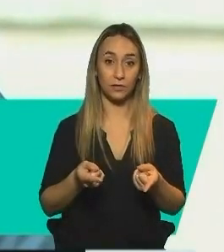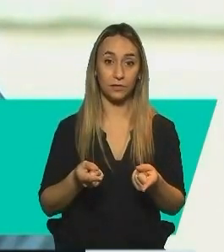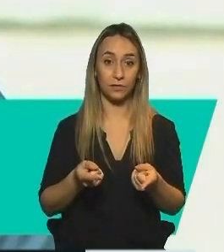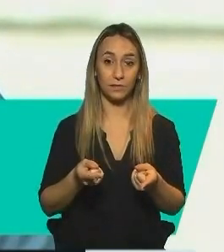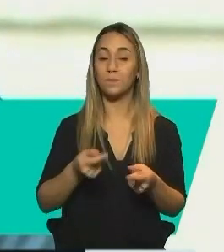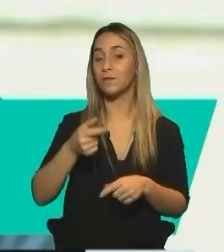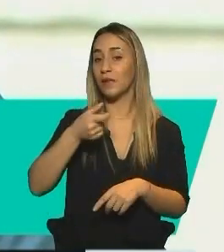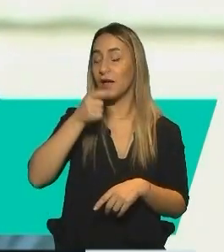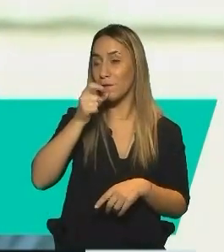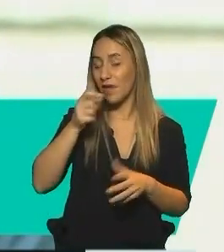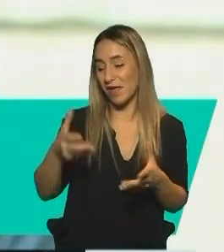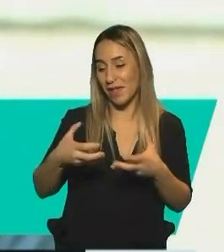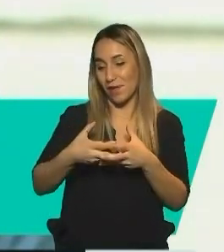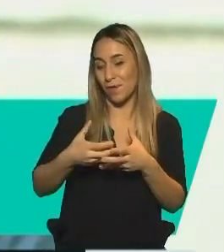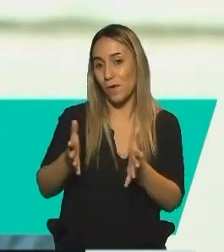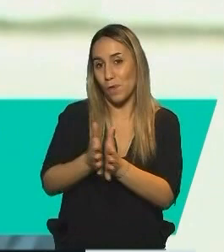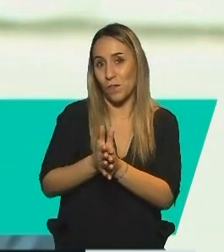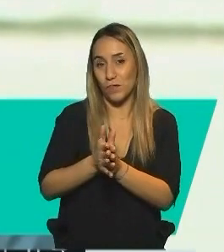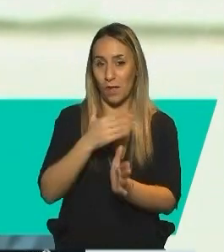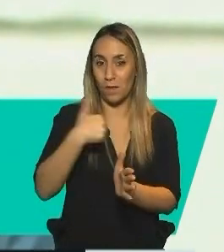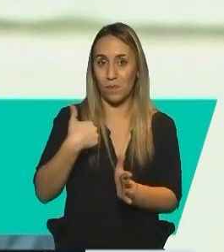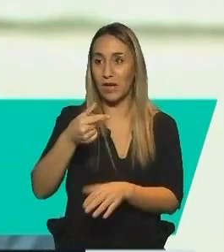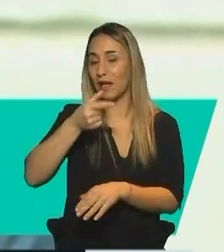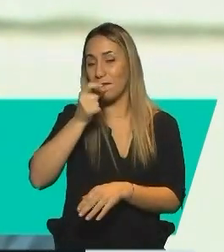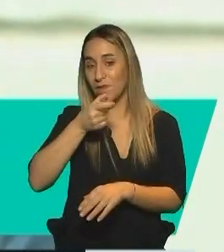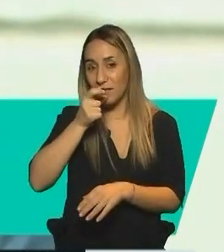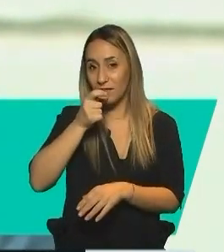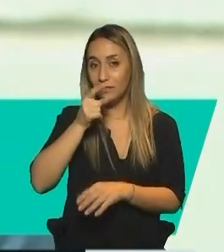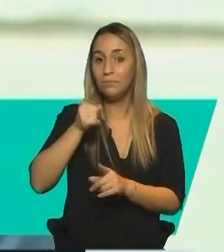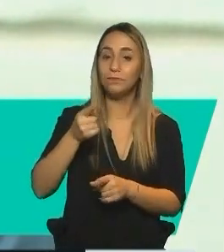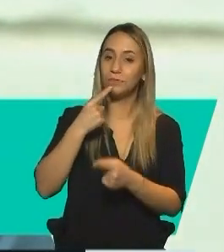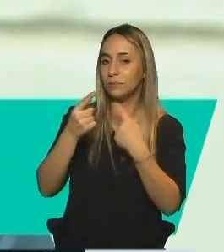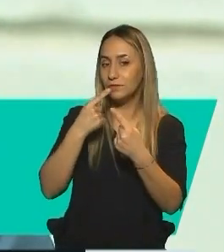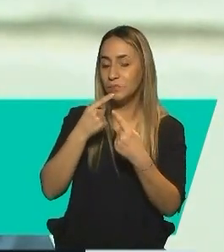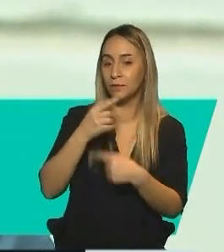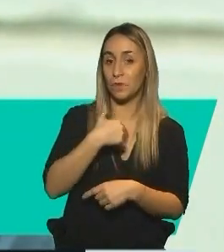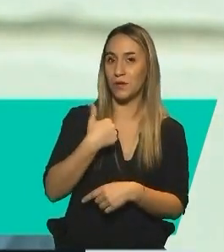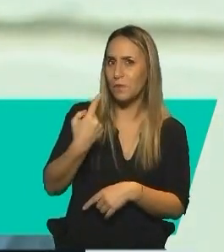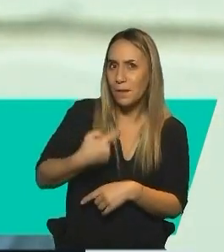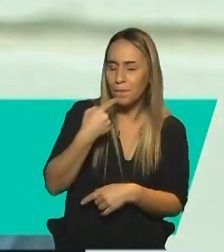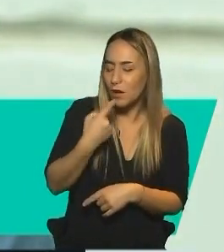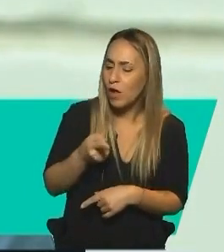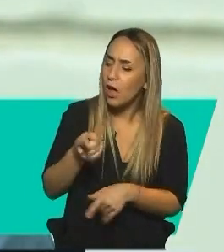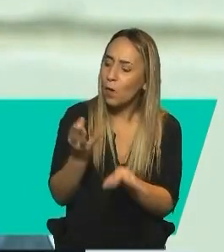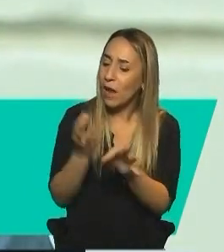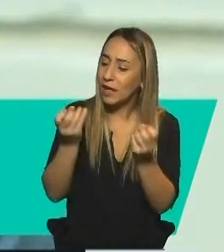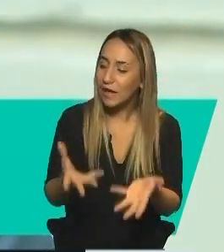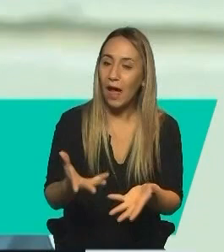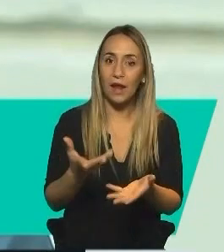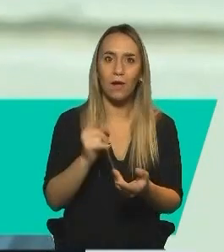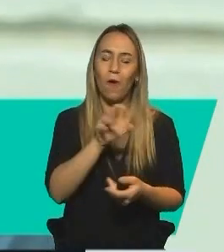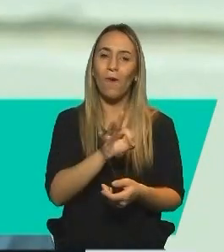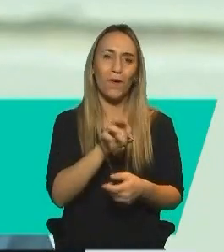de tomar café con ella, de preguntarnos cómo nos había ido en el colegio, de sentarse con mis